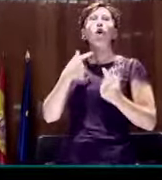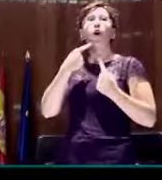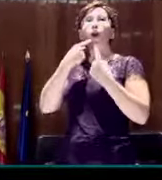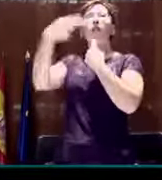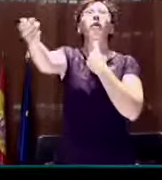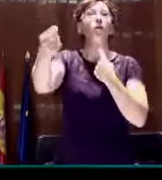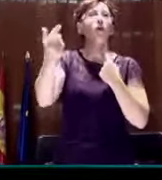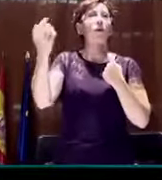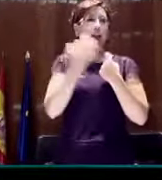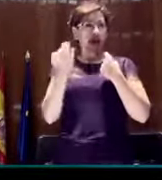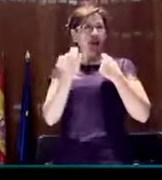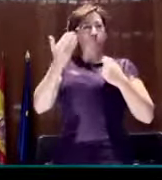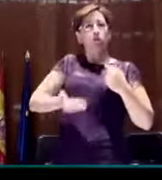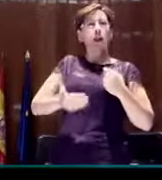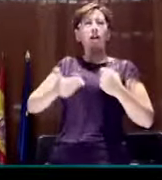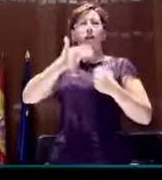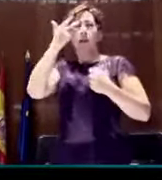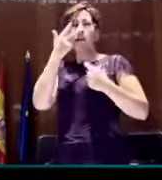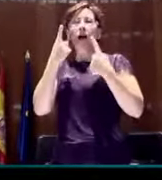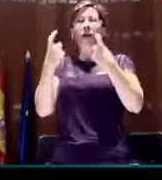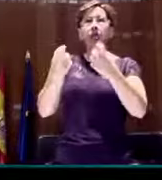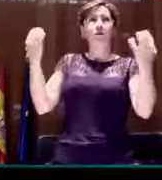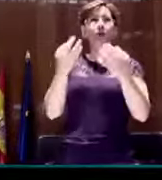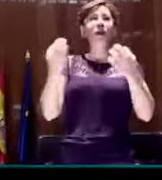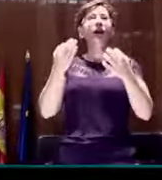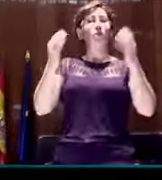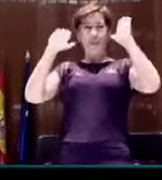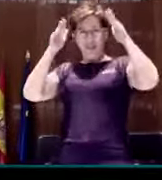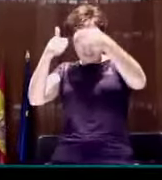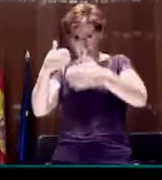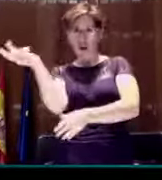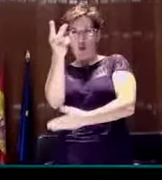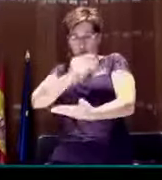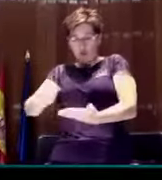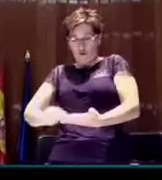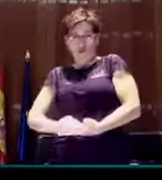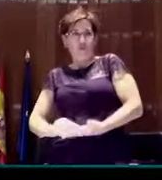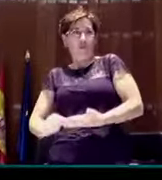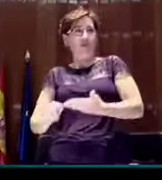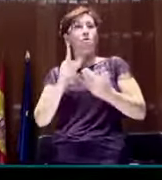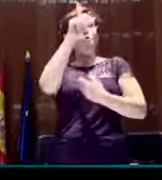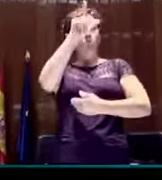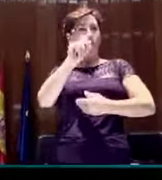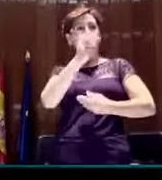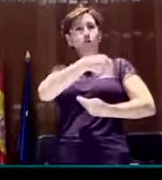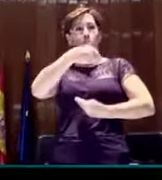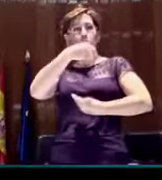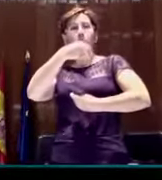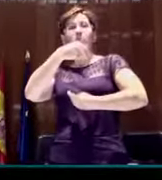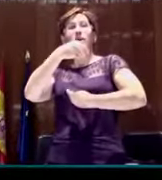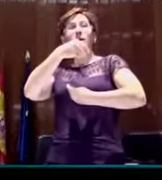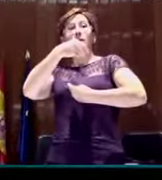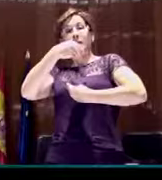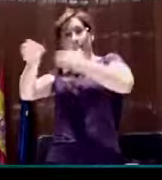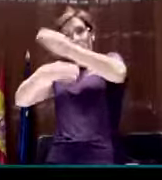de y hacerles caso a ustedes y no hacernos caso a Isabel y a mí. Entonces, un minuto y mientras yo voy a ir